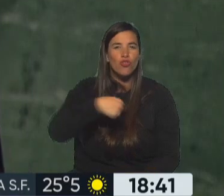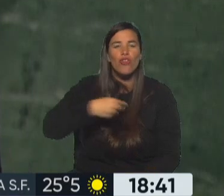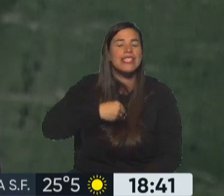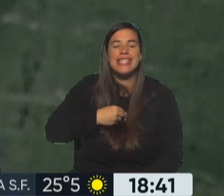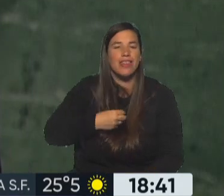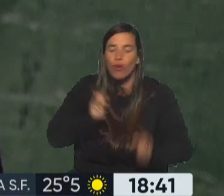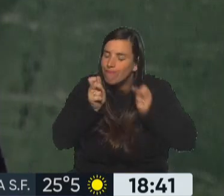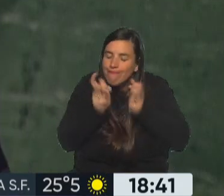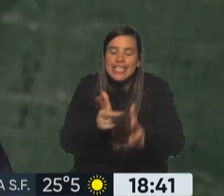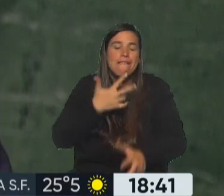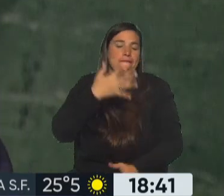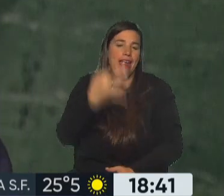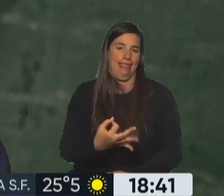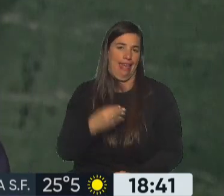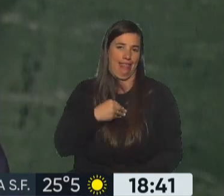franqueza.